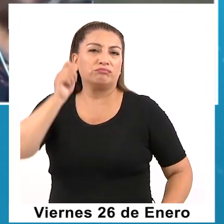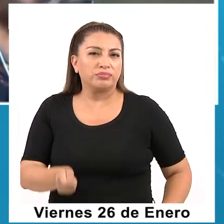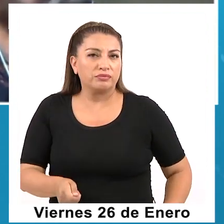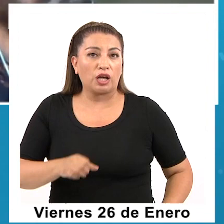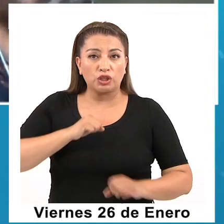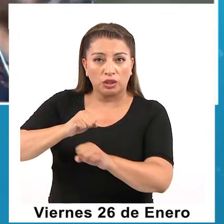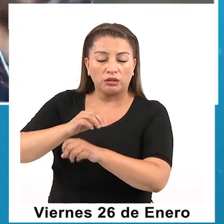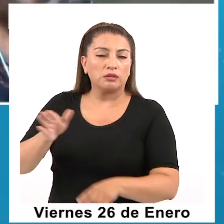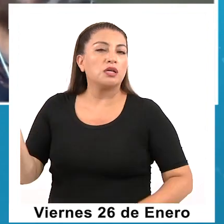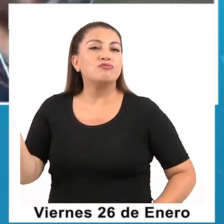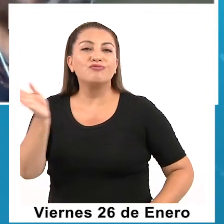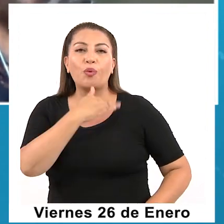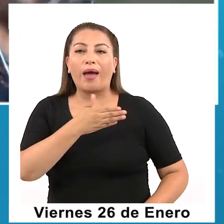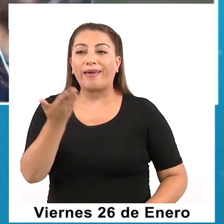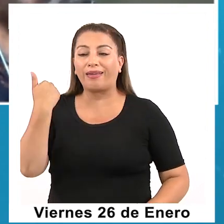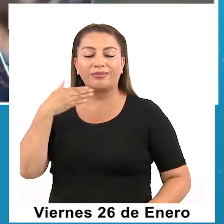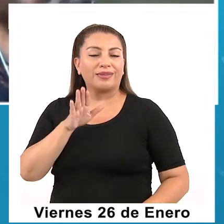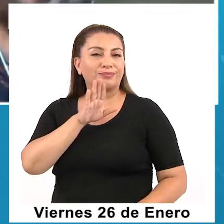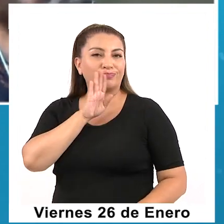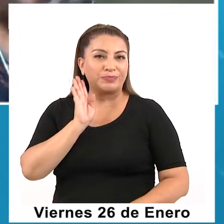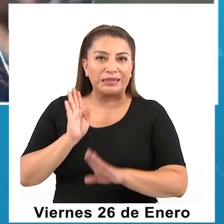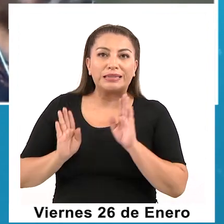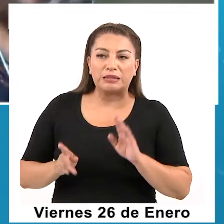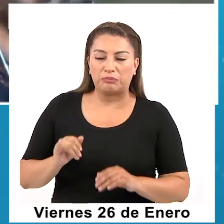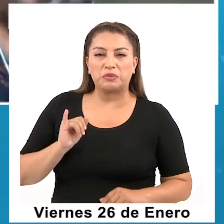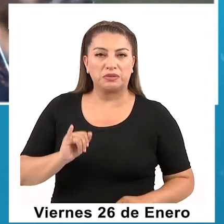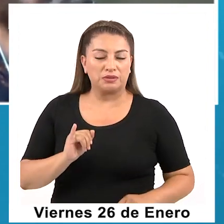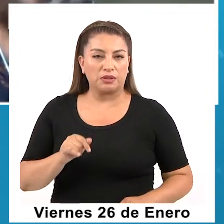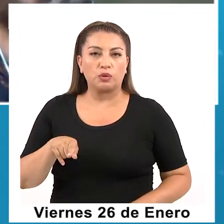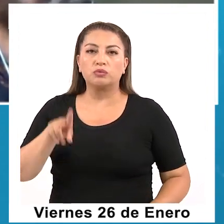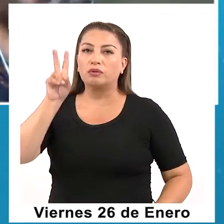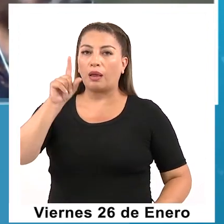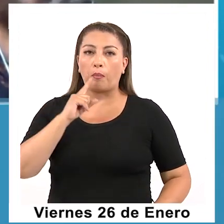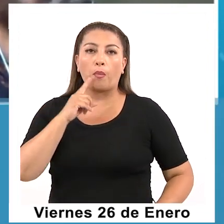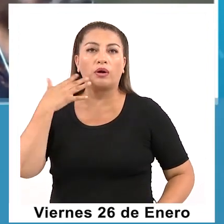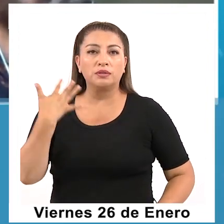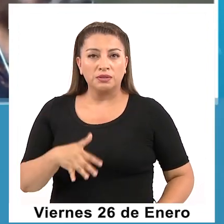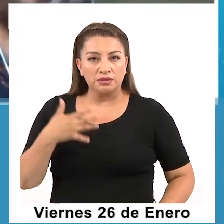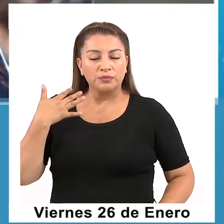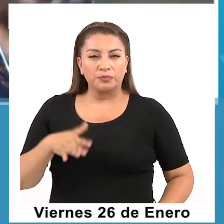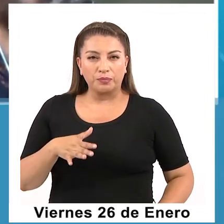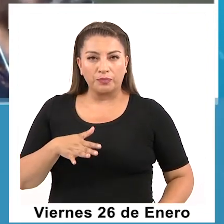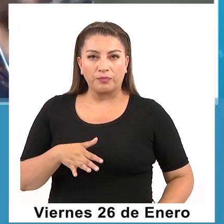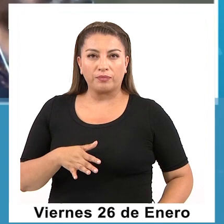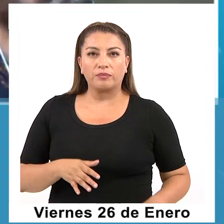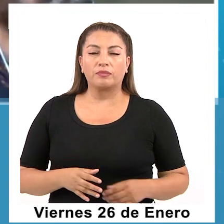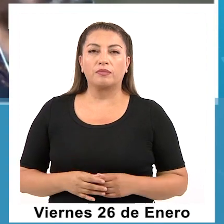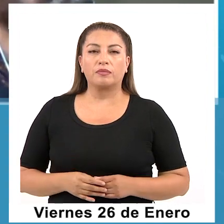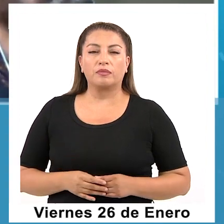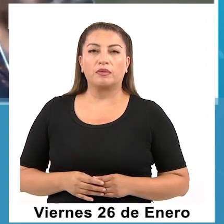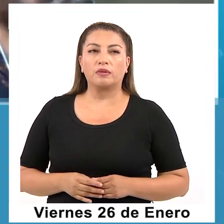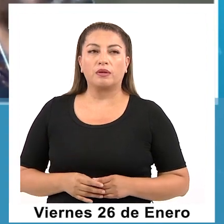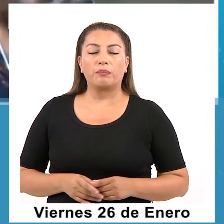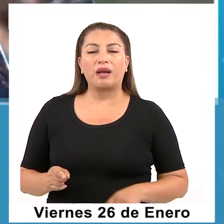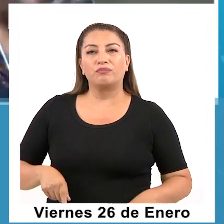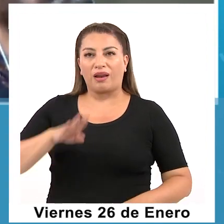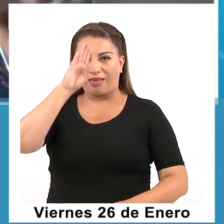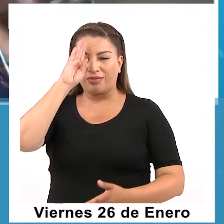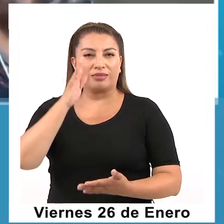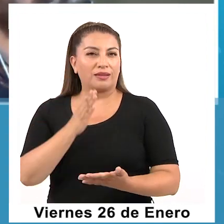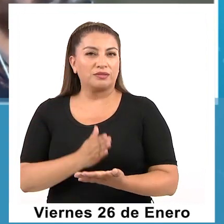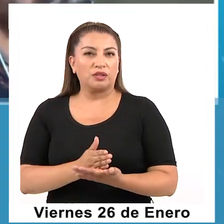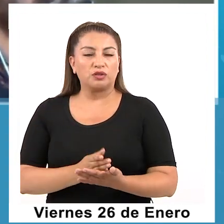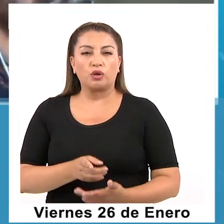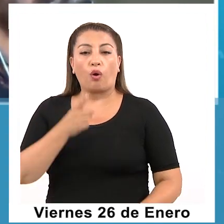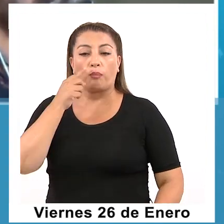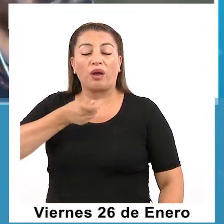en su caso. No hay delito anterior, lo que pasa, y es un tema muy relevante para la toma de decisiones que un juez